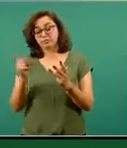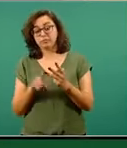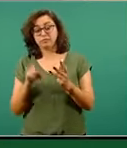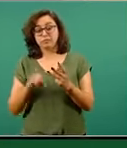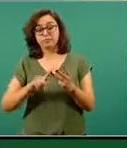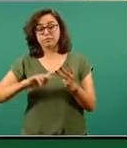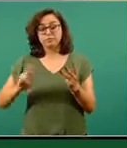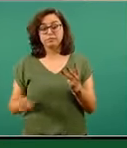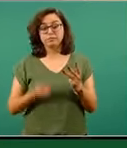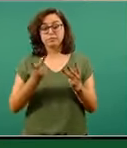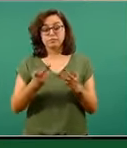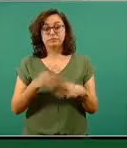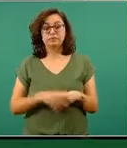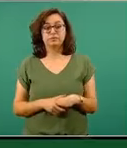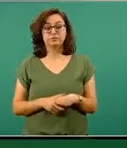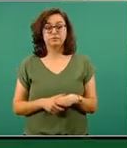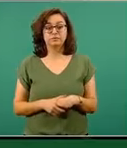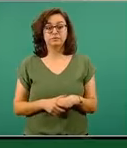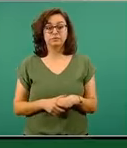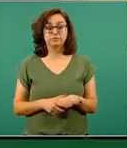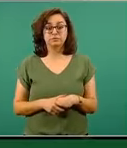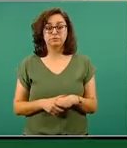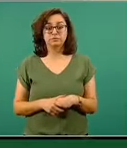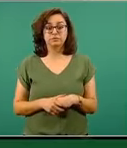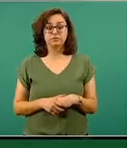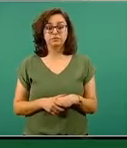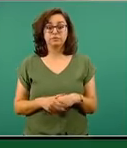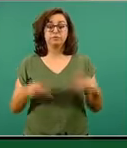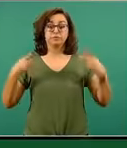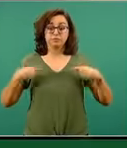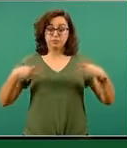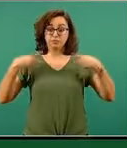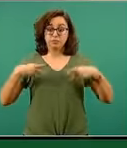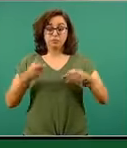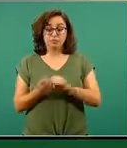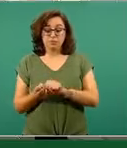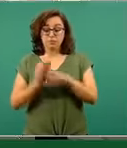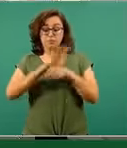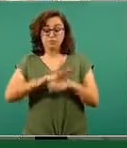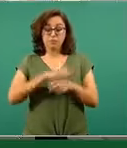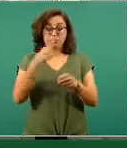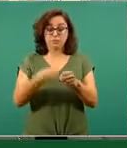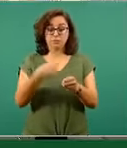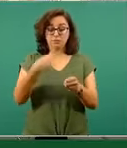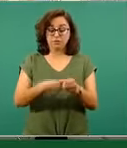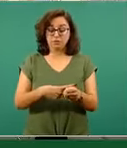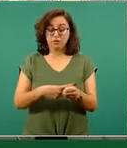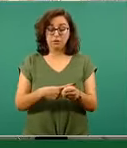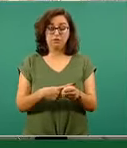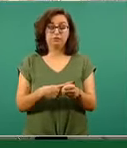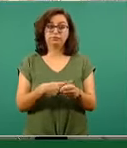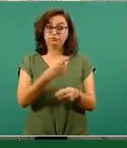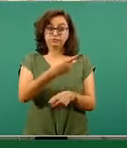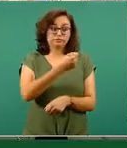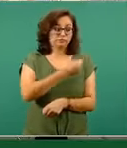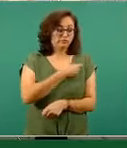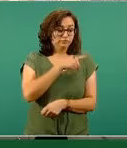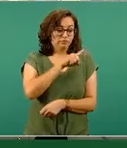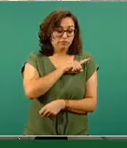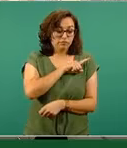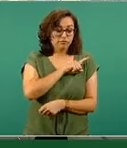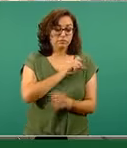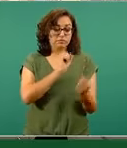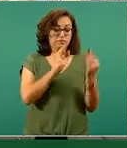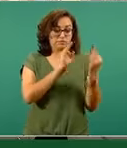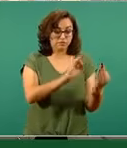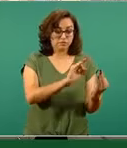la mortandad de las personas en exposición a este coronavirus, háblese por ejemplo personal de salud en primera línea, en